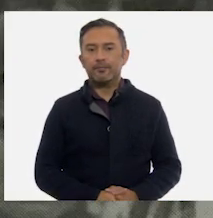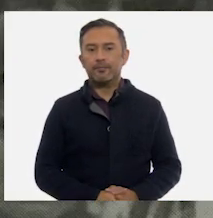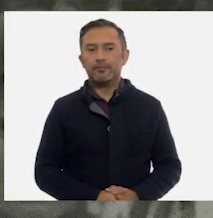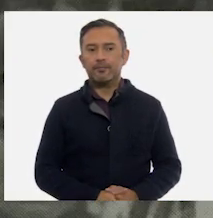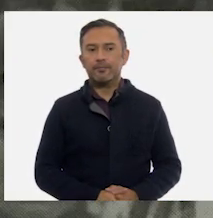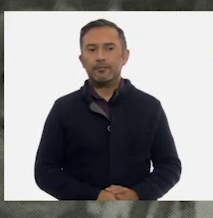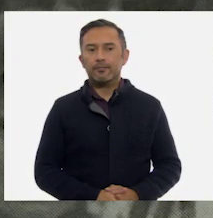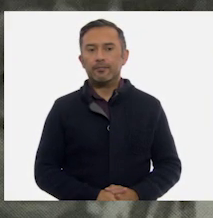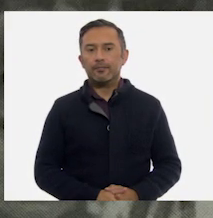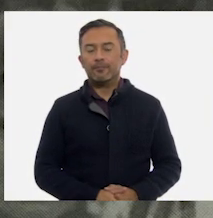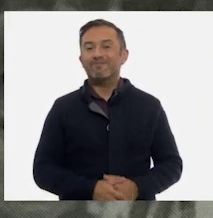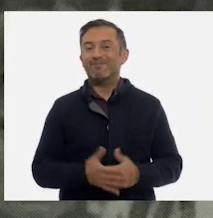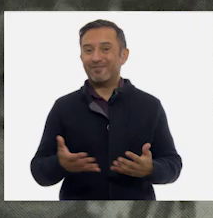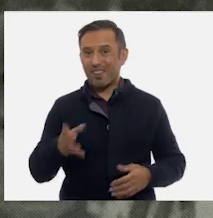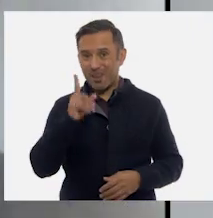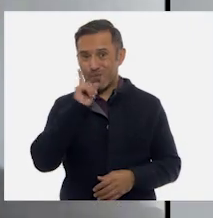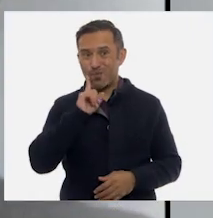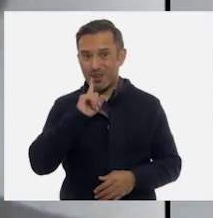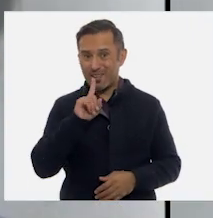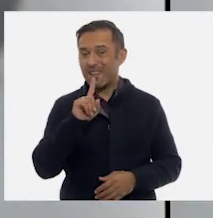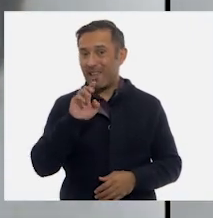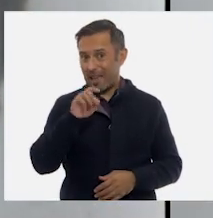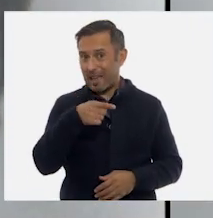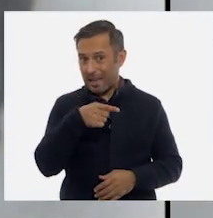Para entender a Elena Garro hay que leerla.